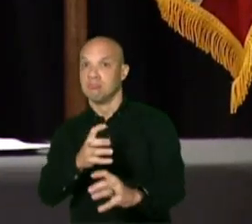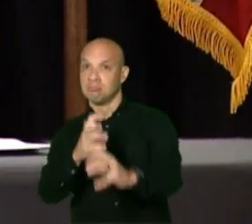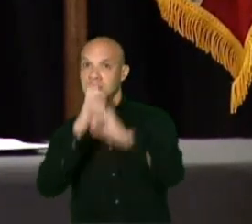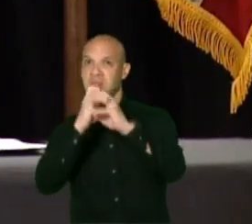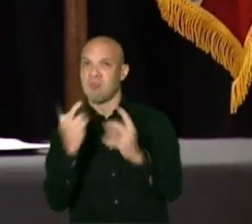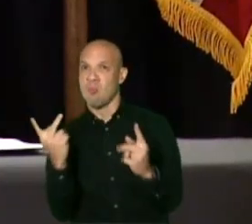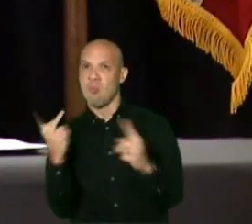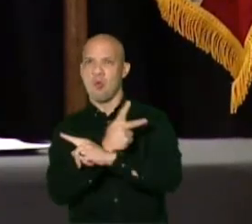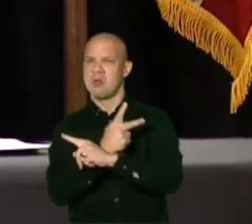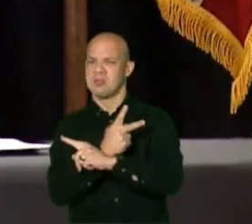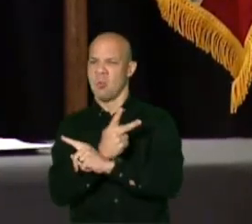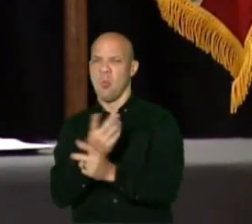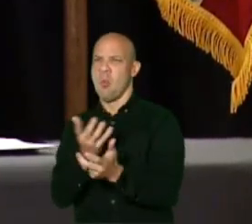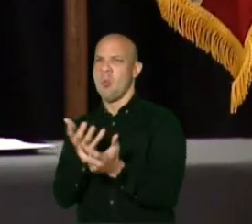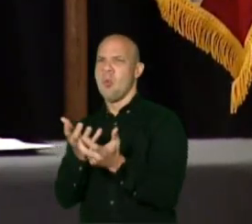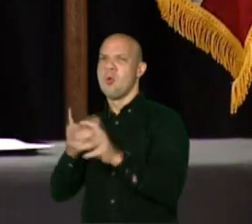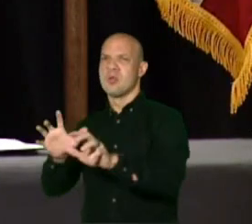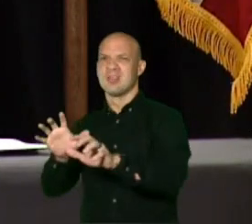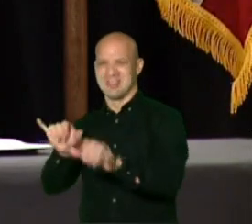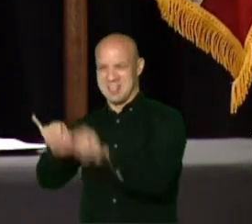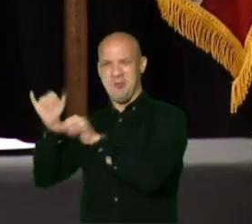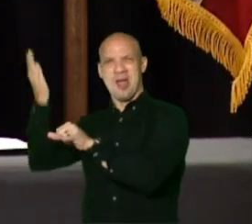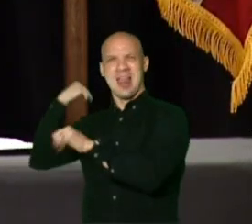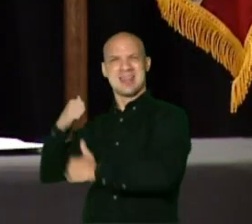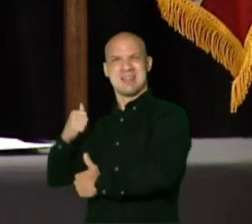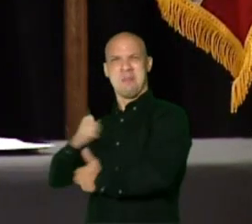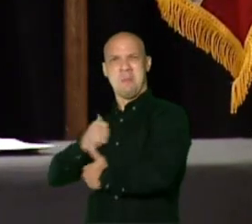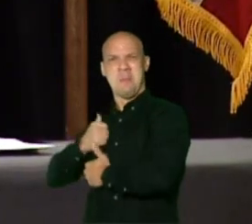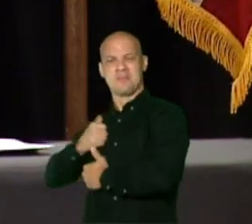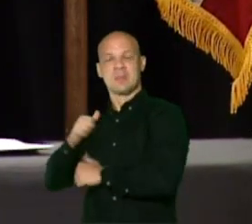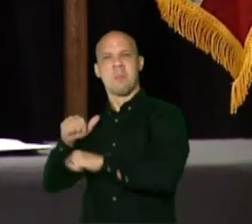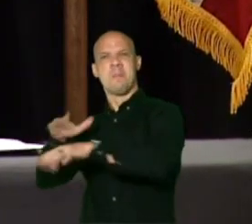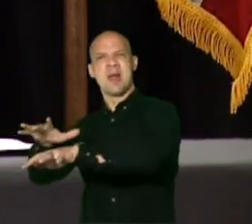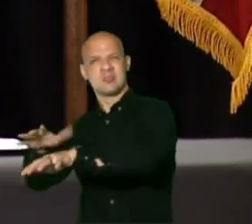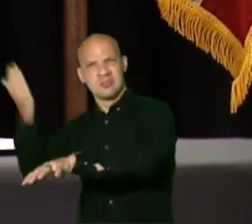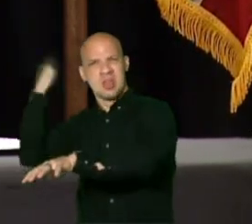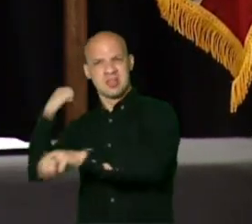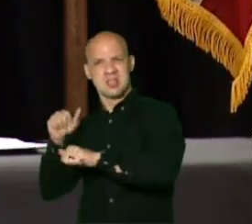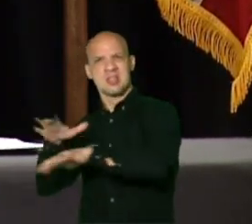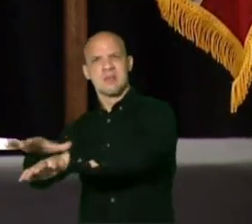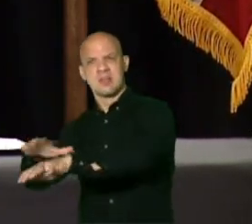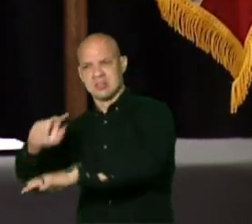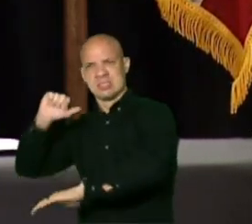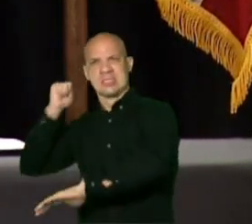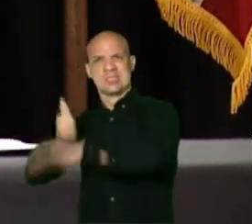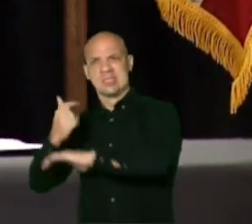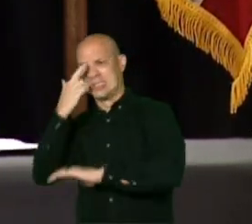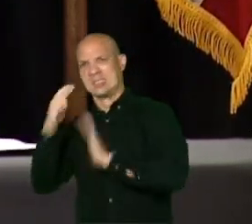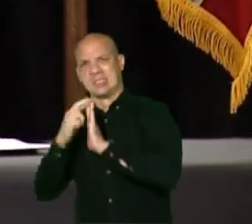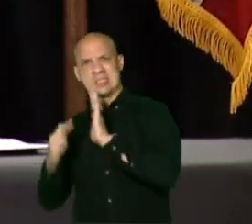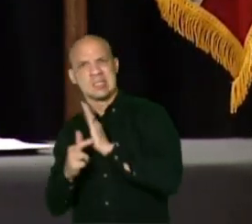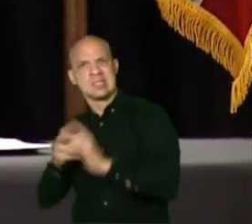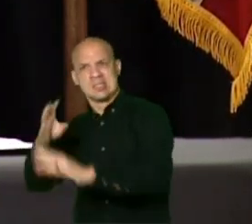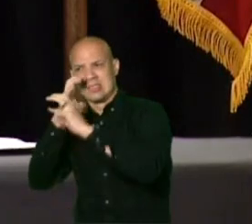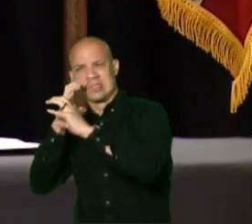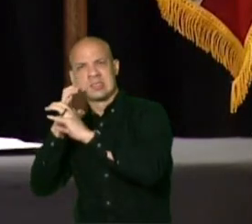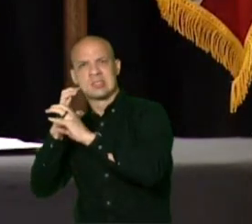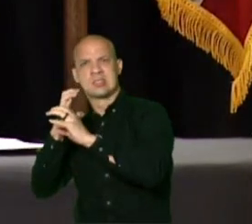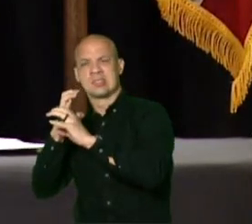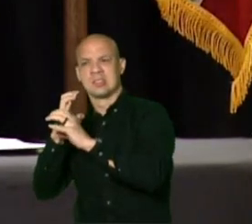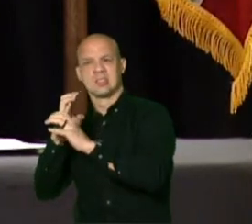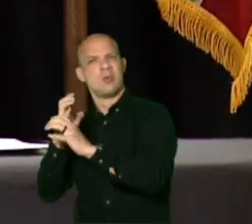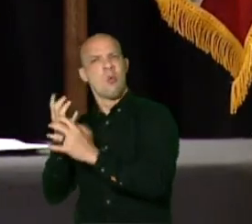fue el lockdown de marzo, tenemos que cooperar. Tanto nuestros ciudadanos como el que venga tiene que tener el